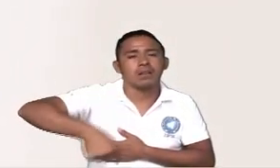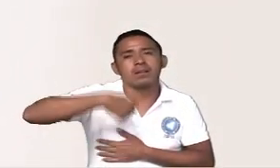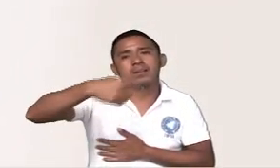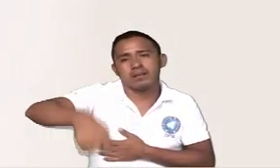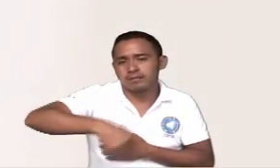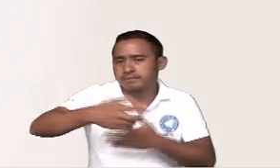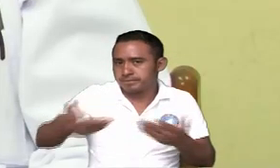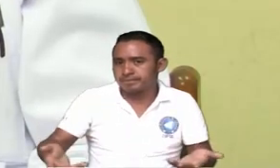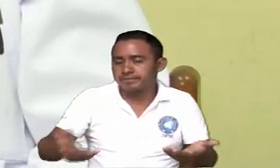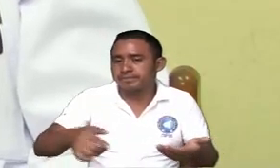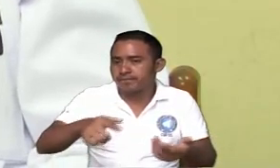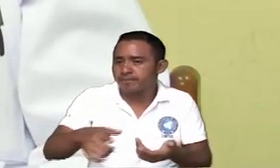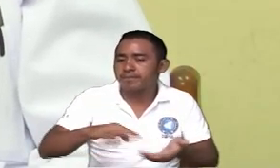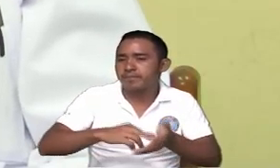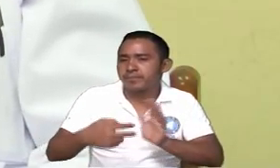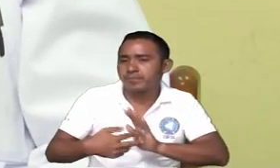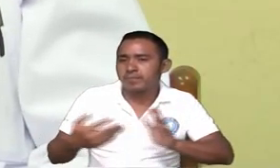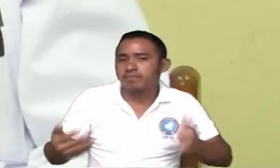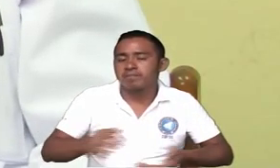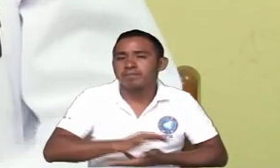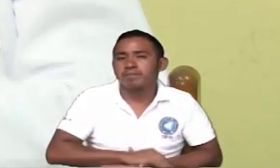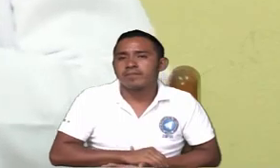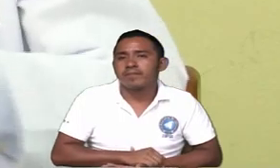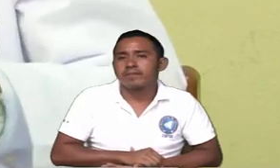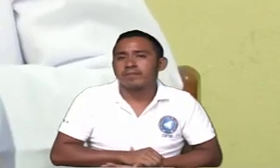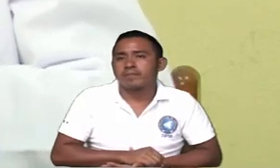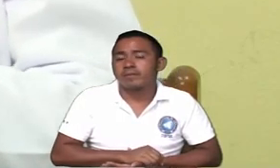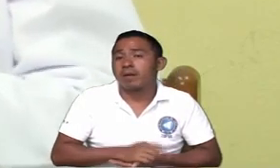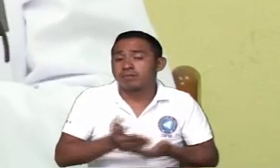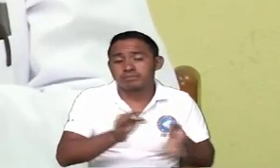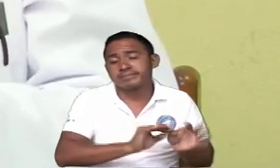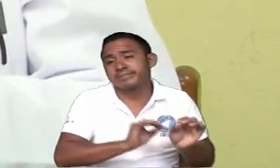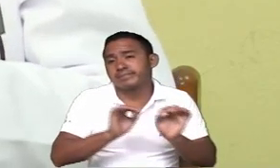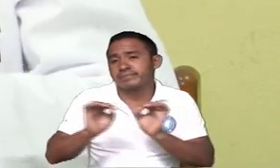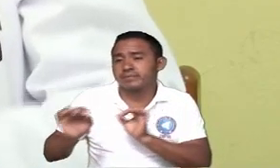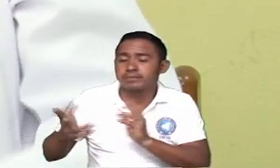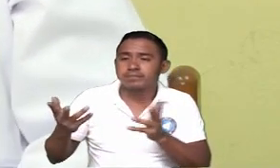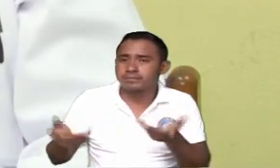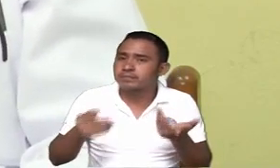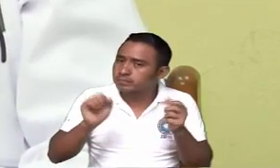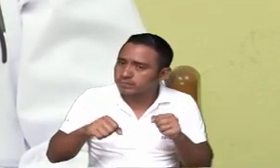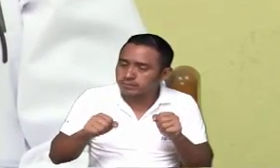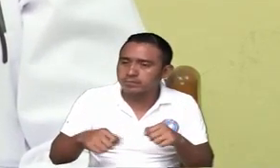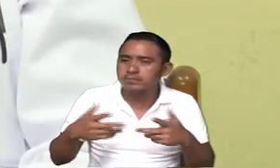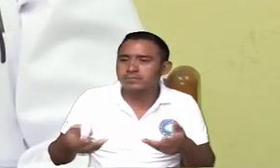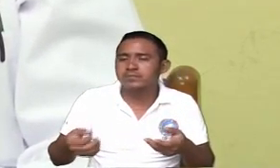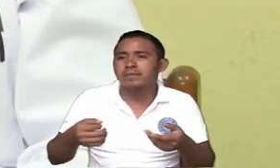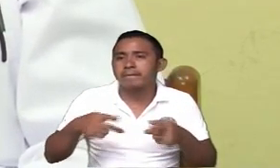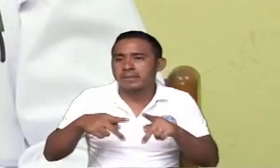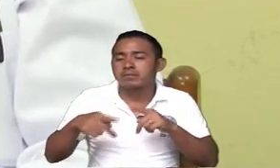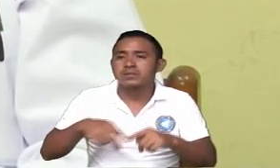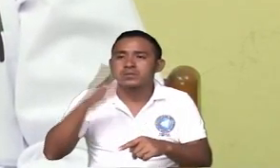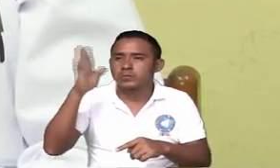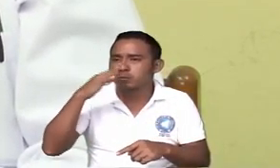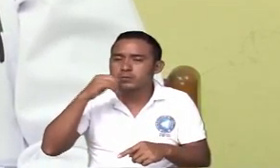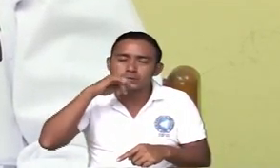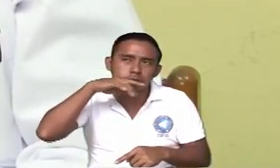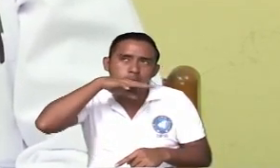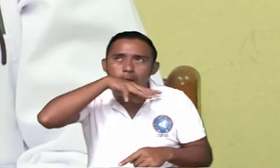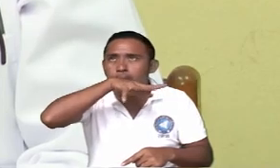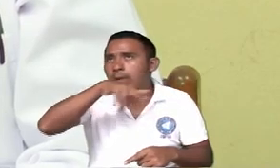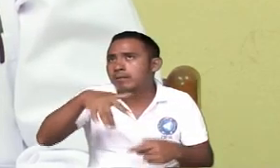quiere decir que eso va a largo plazo o a corto plazo, podría el paciente presentar un mal